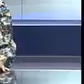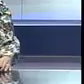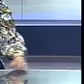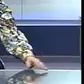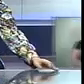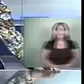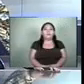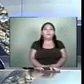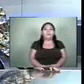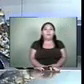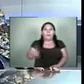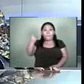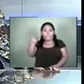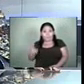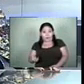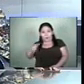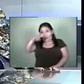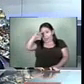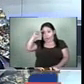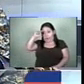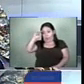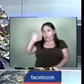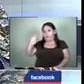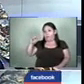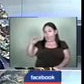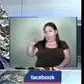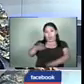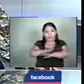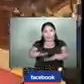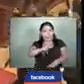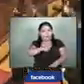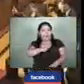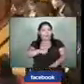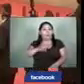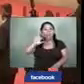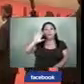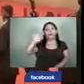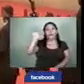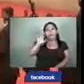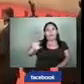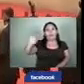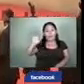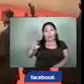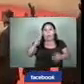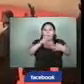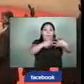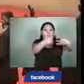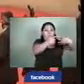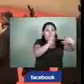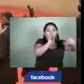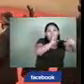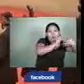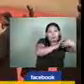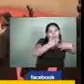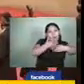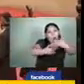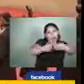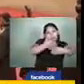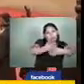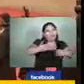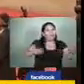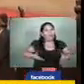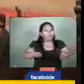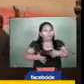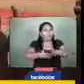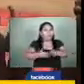El cargo de Fiscal General de la República finaliza el 5 de enero y la ley establece que la Asamblea Legislativa debe iniciar el proceso de